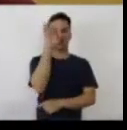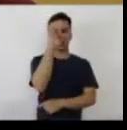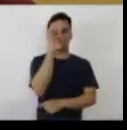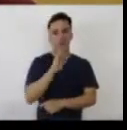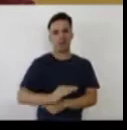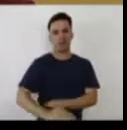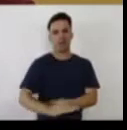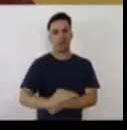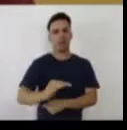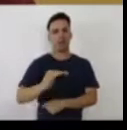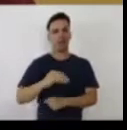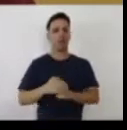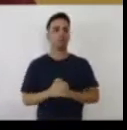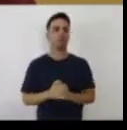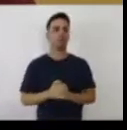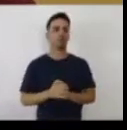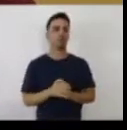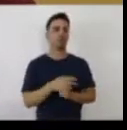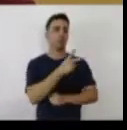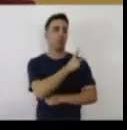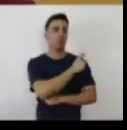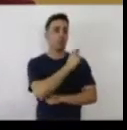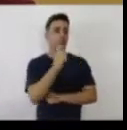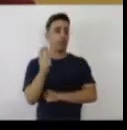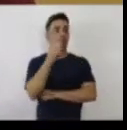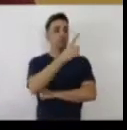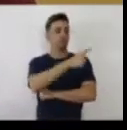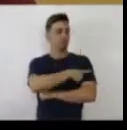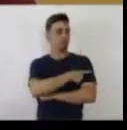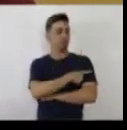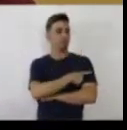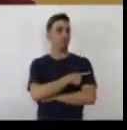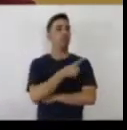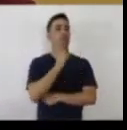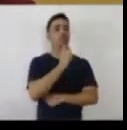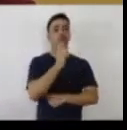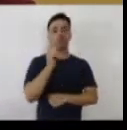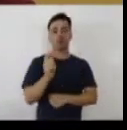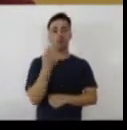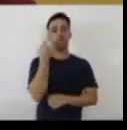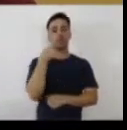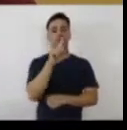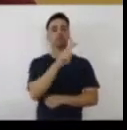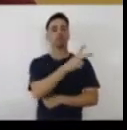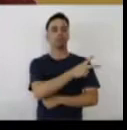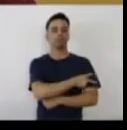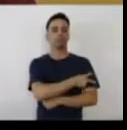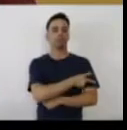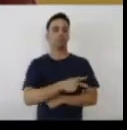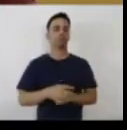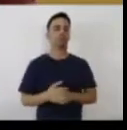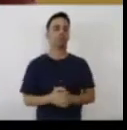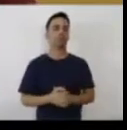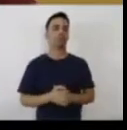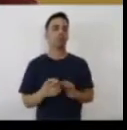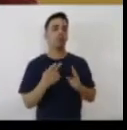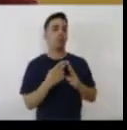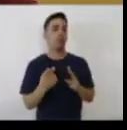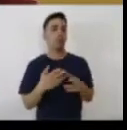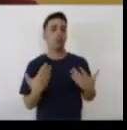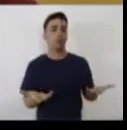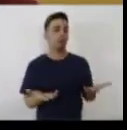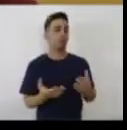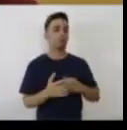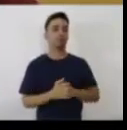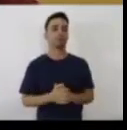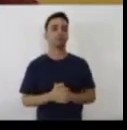primera infancia, es decir, educadores de la primera infancia, maestros de primaria y profesores de secundaria básica.